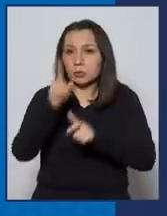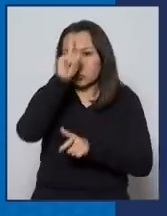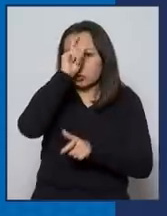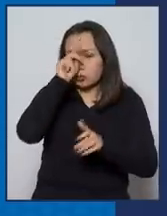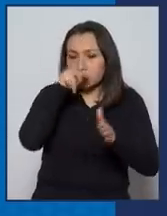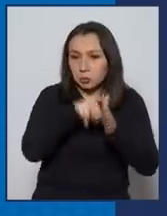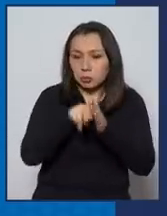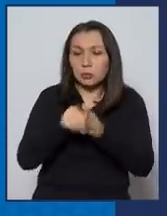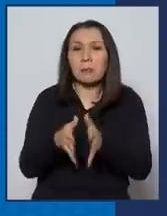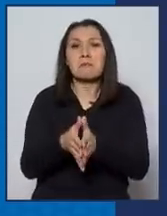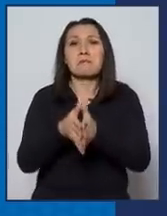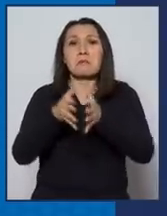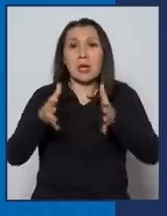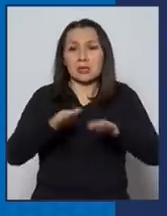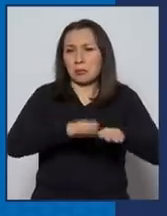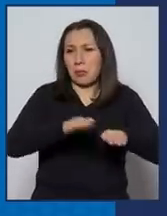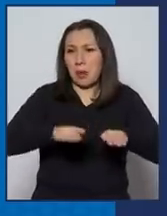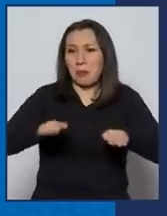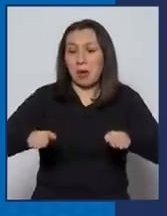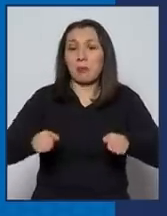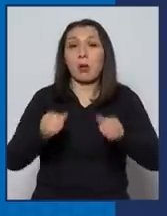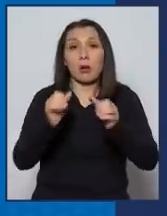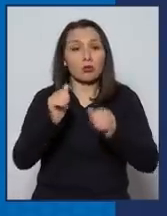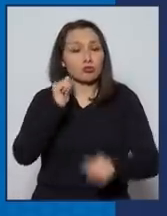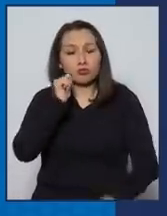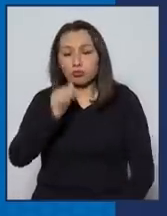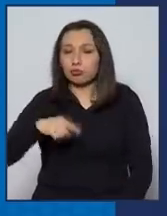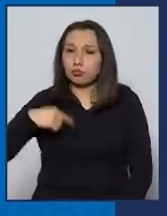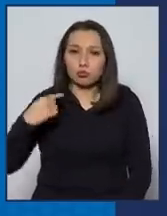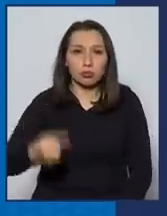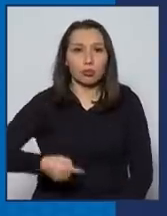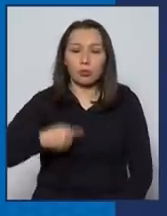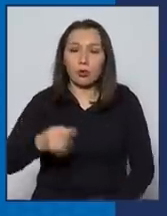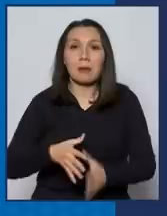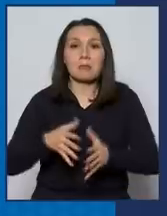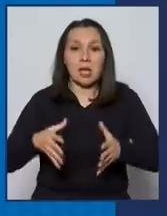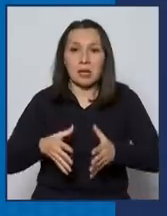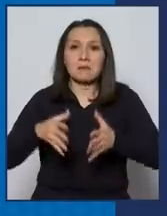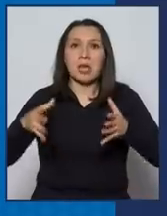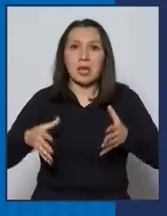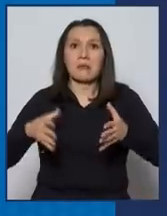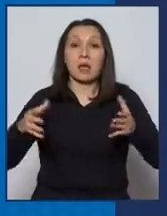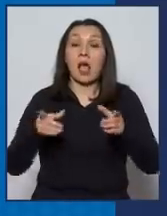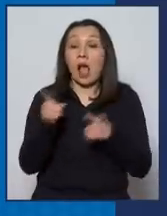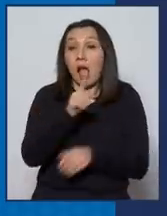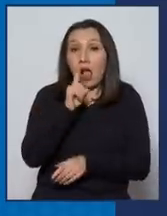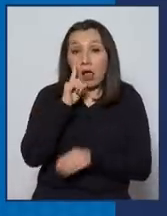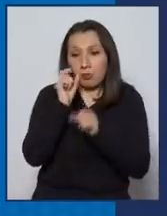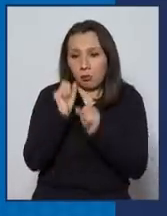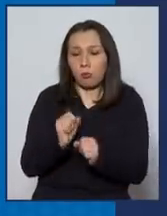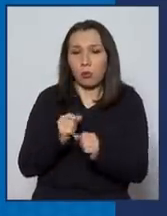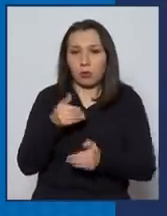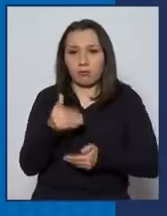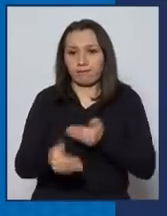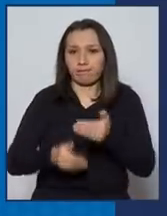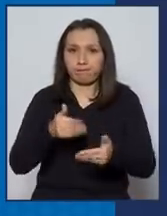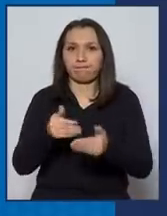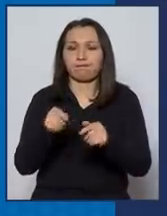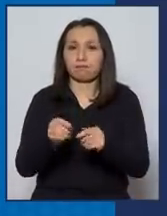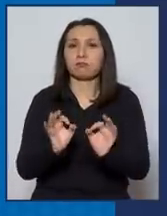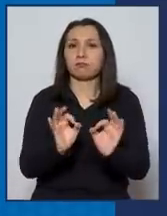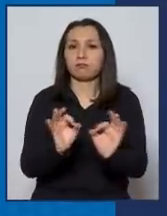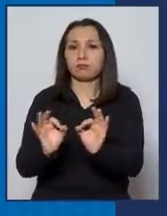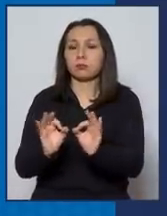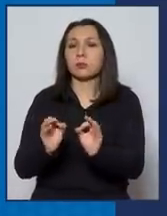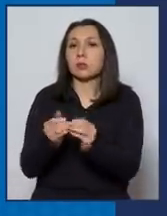seguir creciendo de esta forma, se realiza día a día y de esa forma podemos seguir manteniendo una cantidad